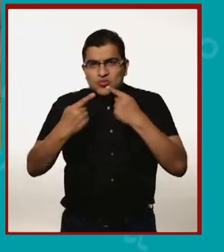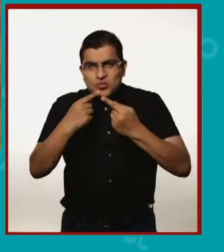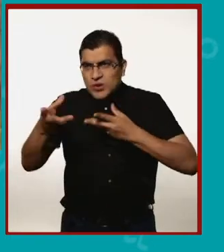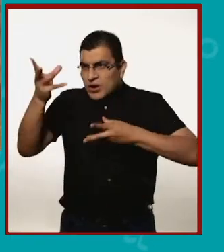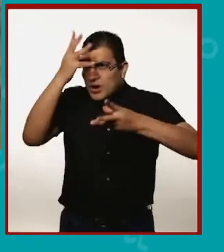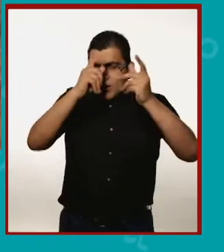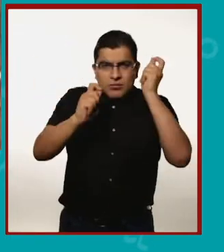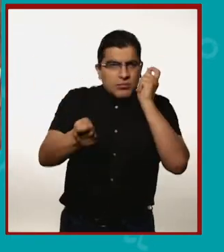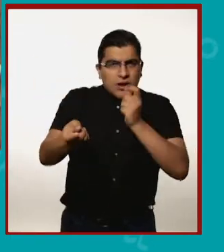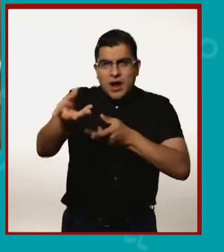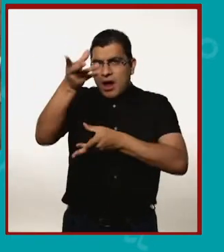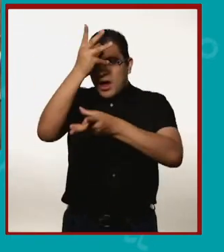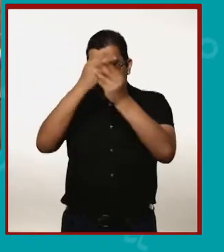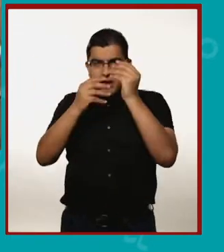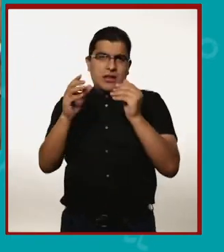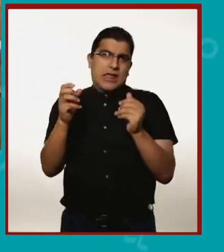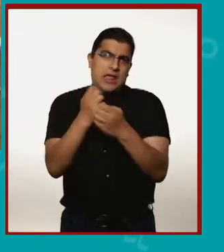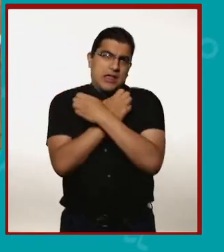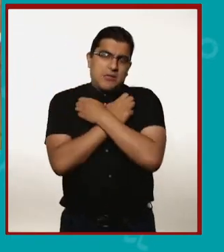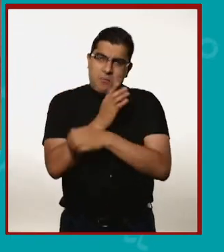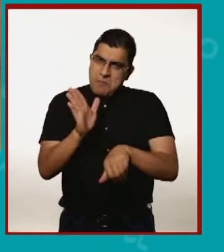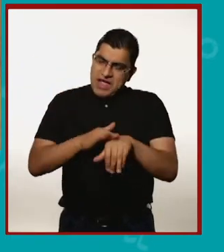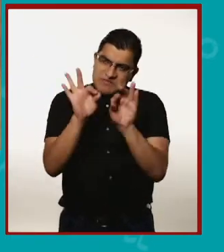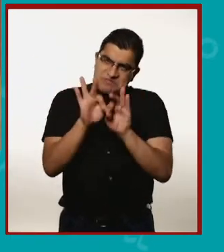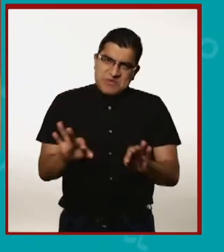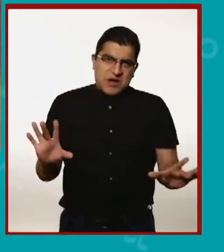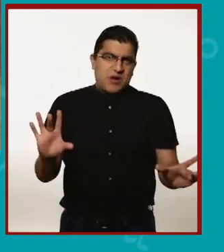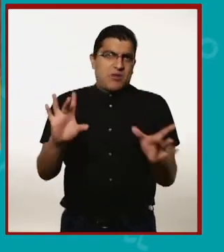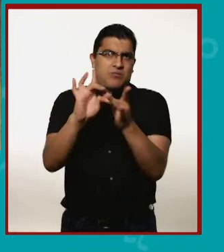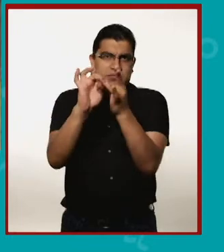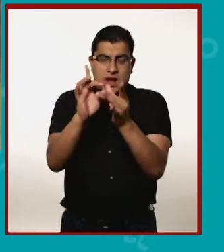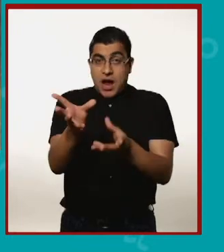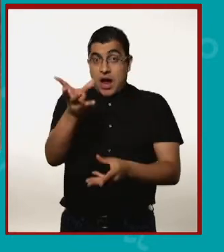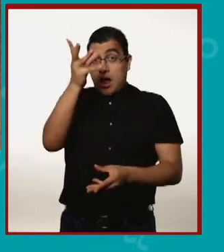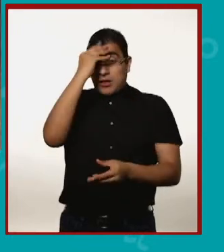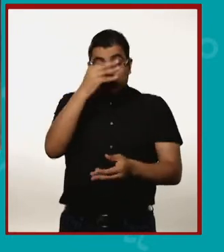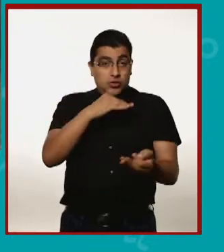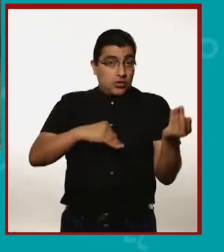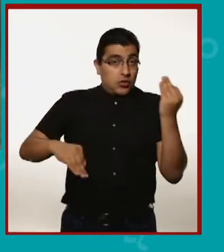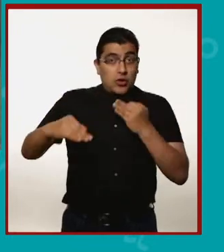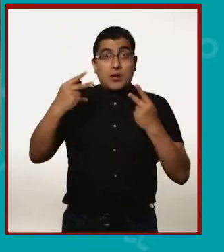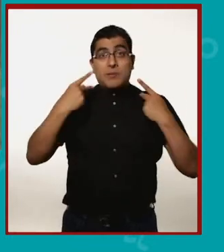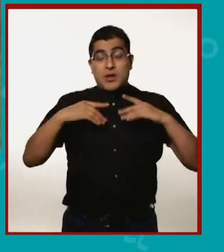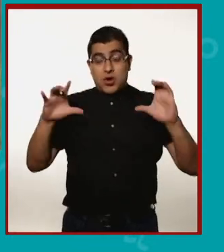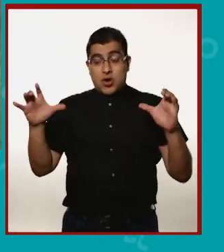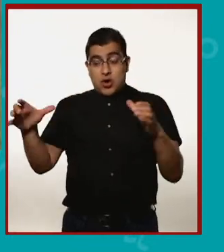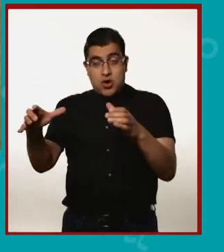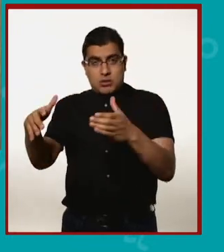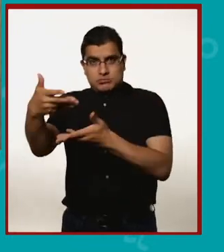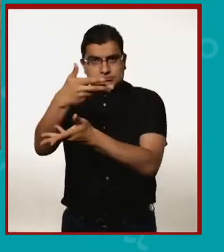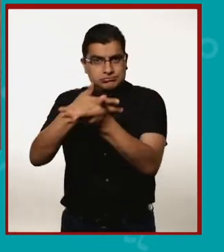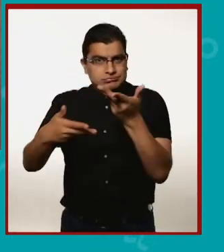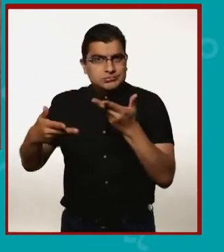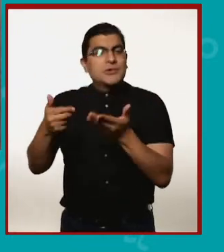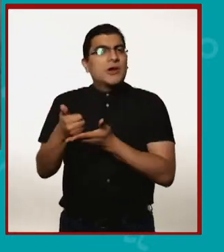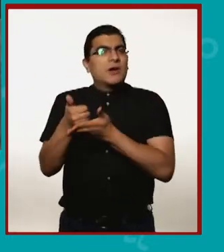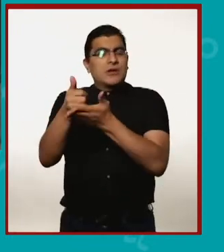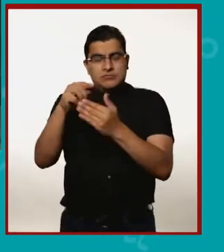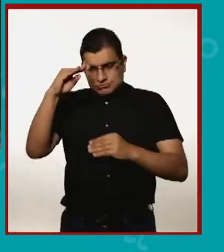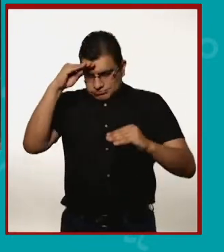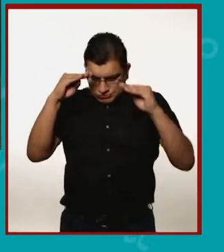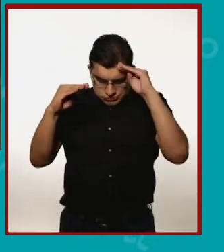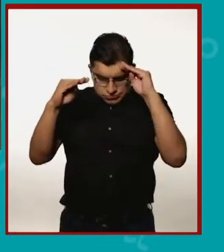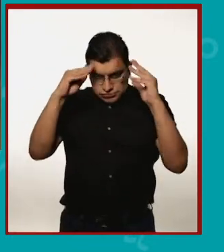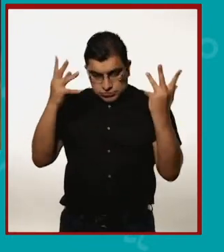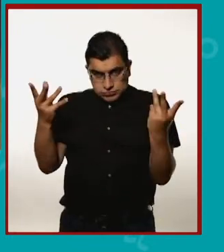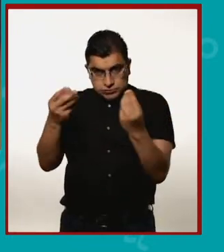El diálogo de saberes logra una educación más pertinente, que da cabida a todos los miembros de una comunidad y les